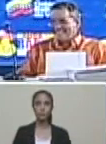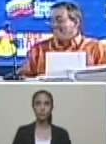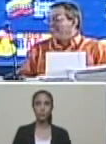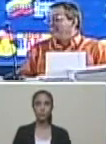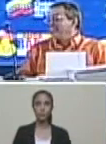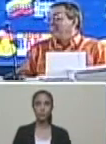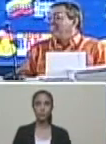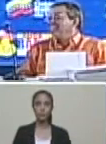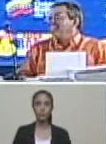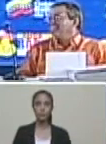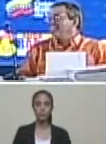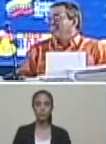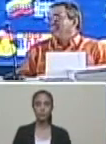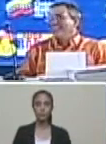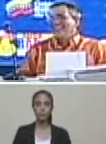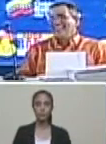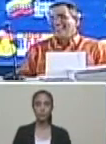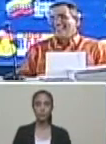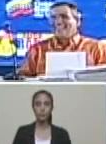Achino.